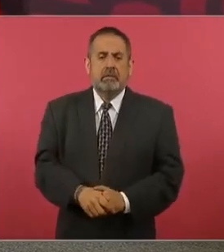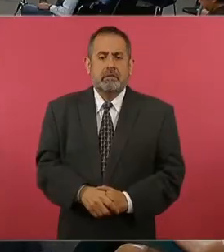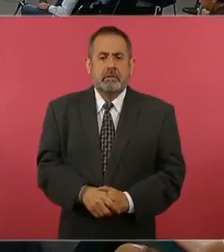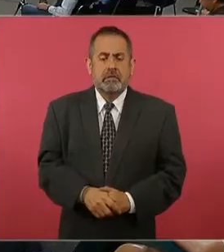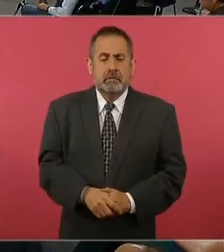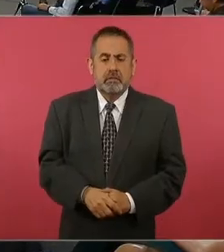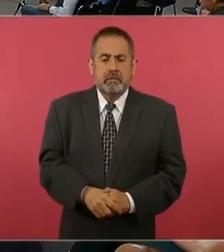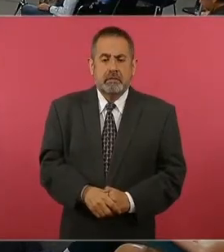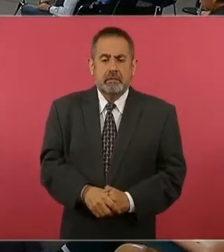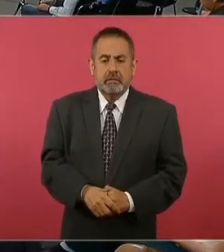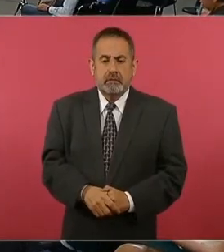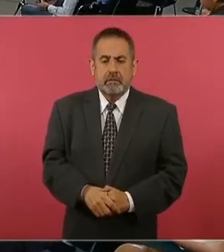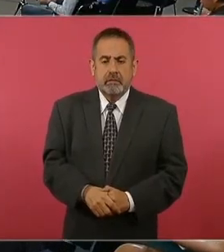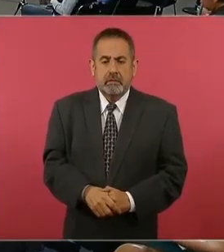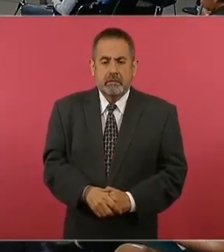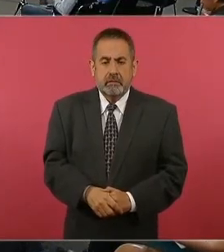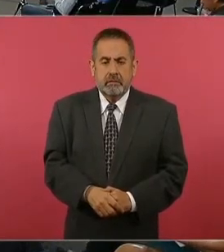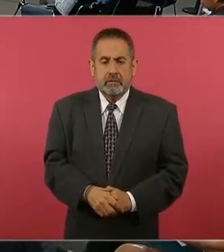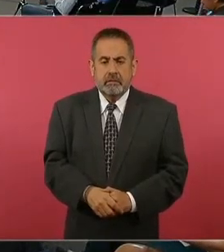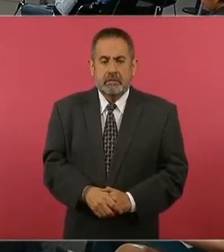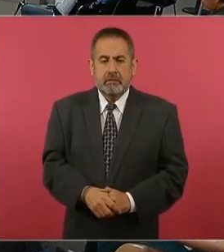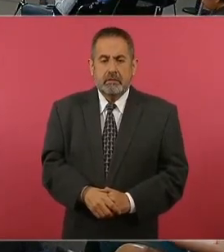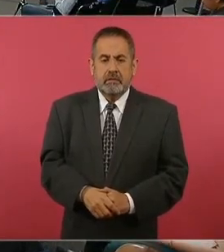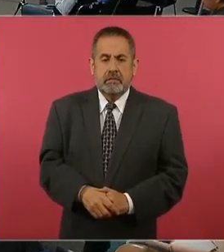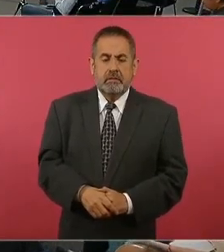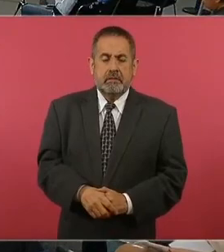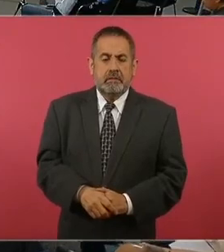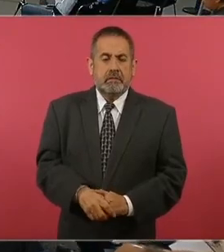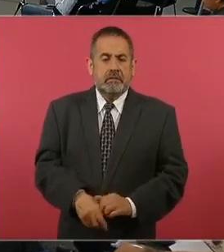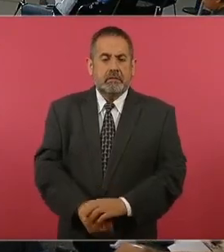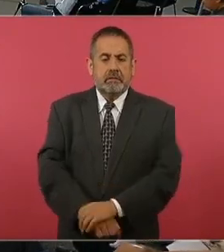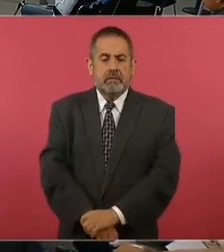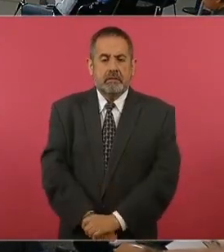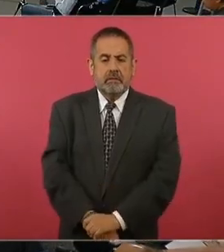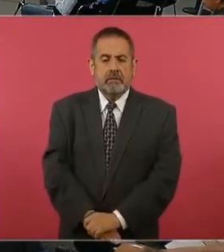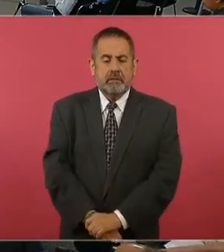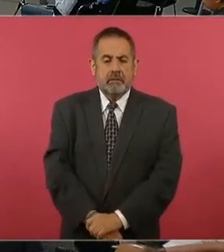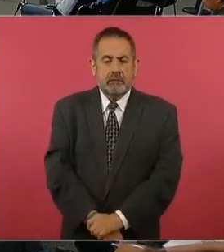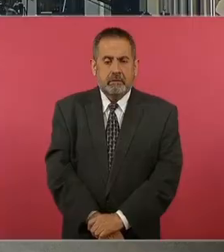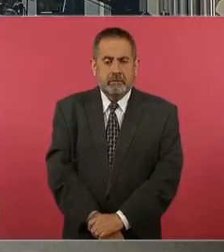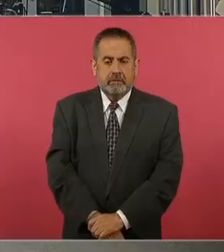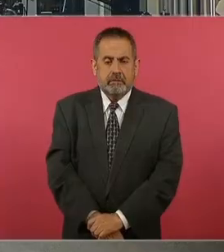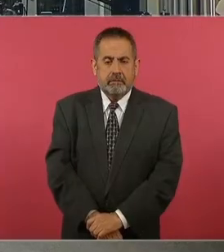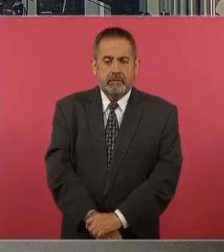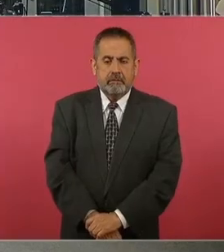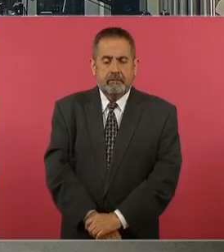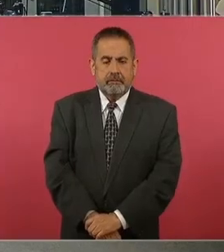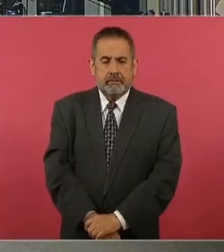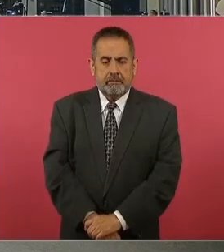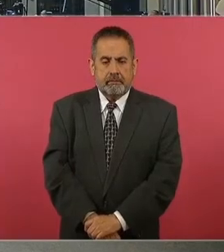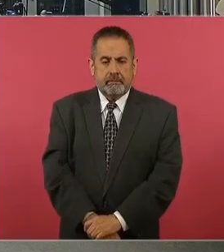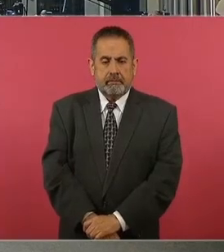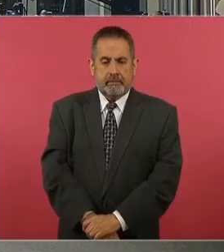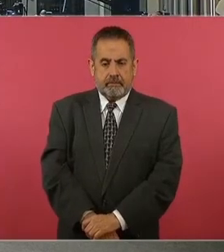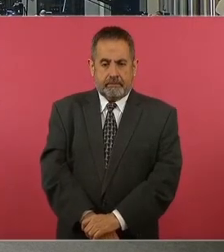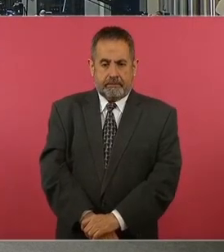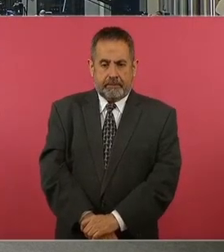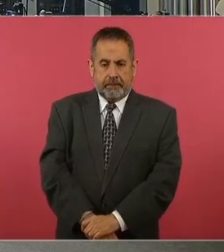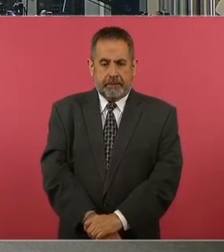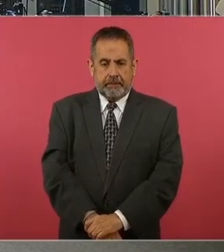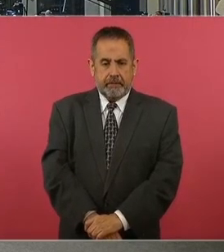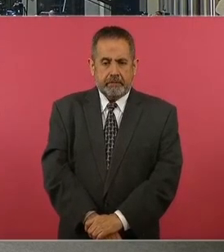A la IFA, aprovechando que está el secretario de Transporte, hay un viaducto que va del Benito